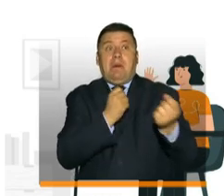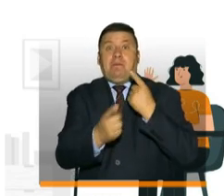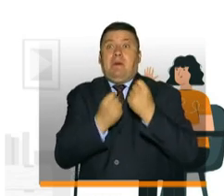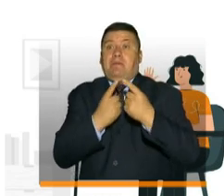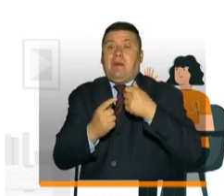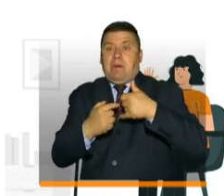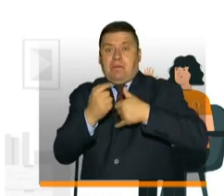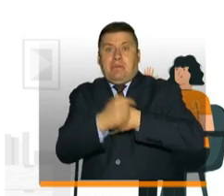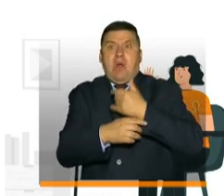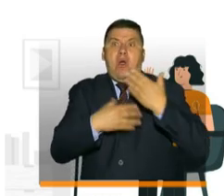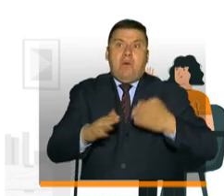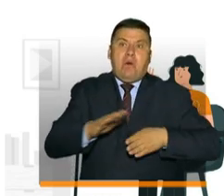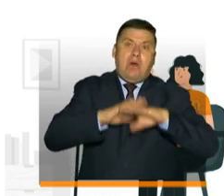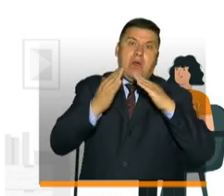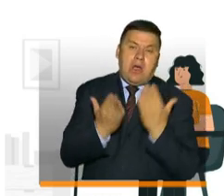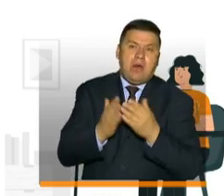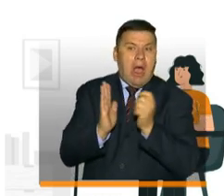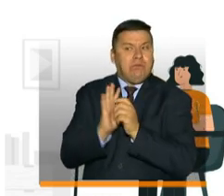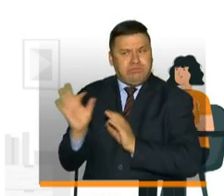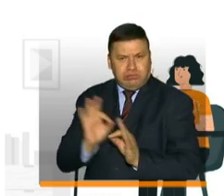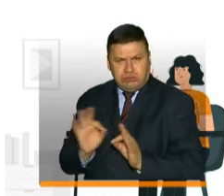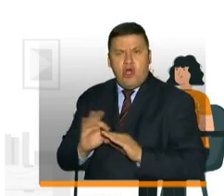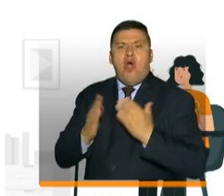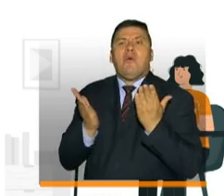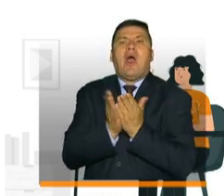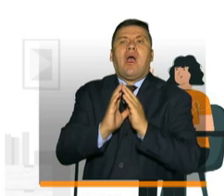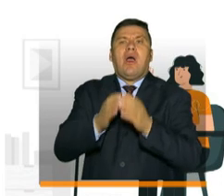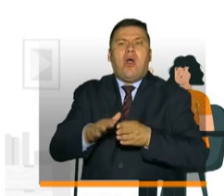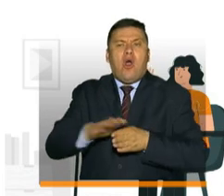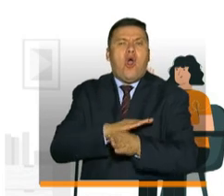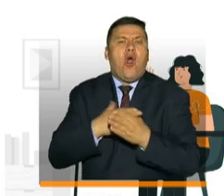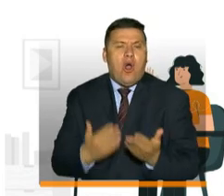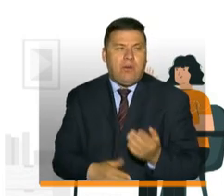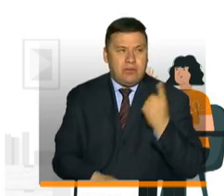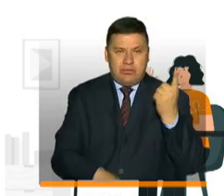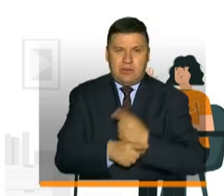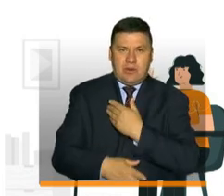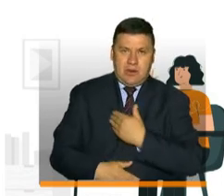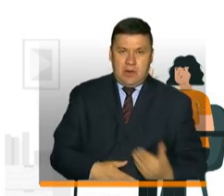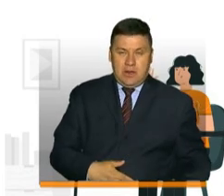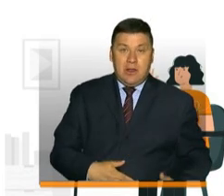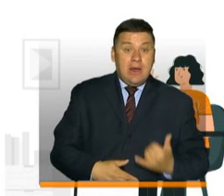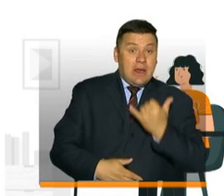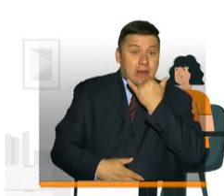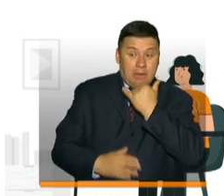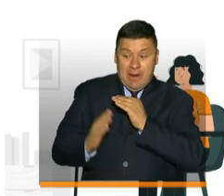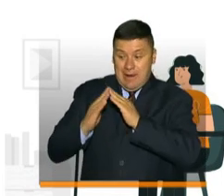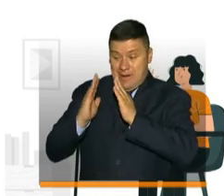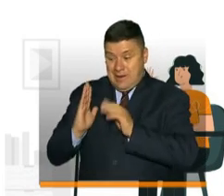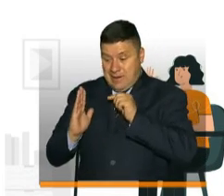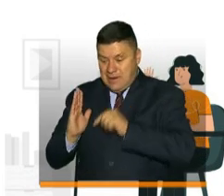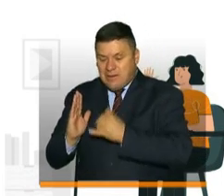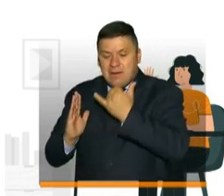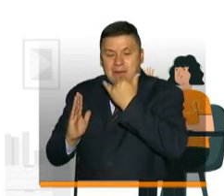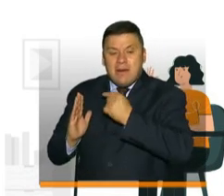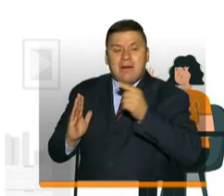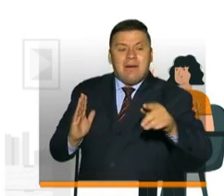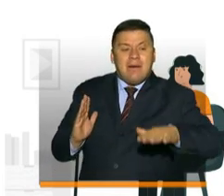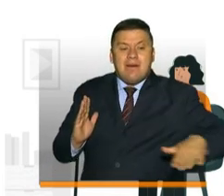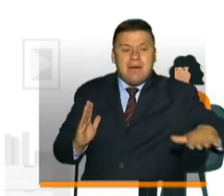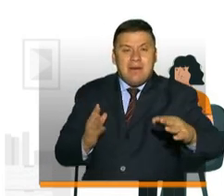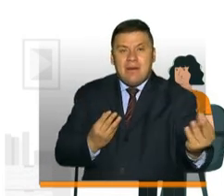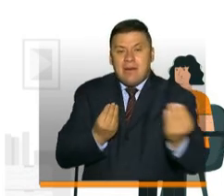que son importantísimos, pero también es cómo académicamente lograr, como decía el presidente, conectar lo que pasa en la casa y lo que pasa en un